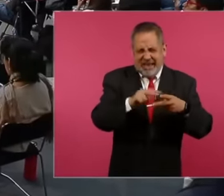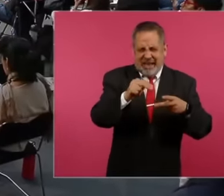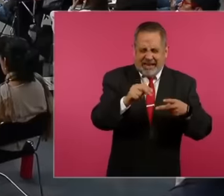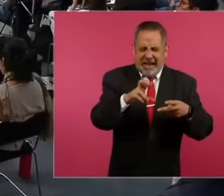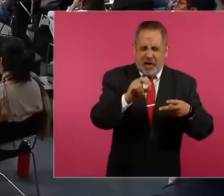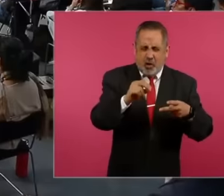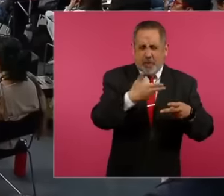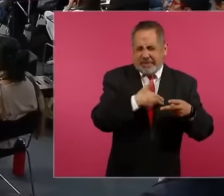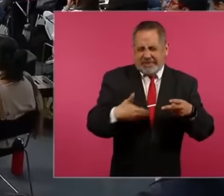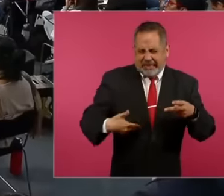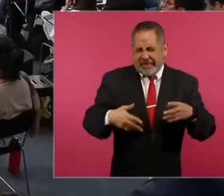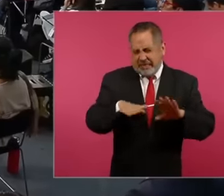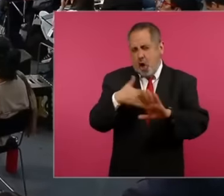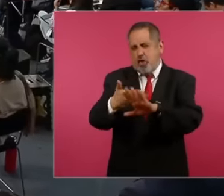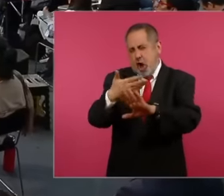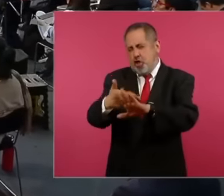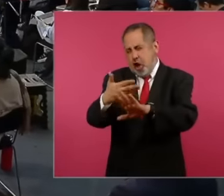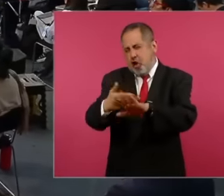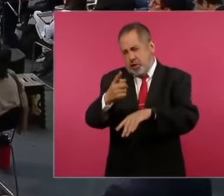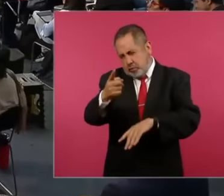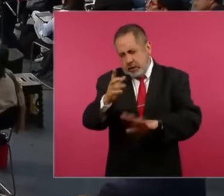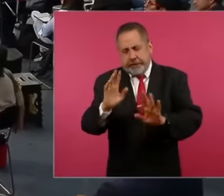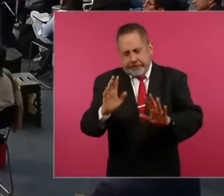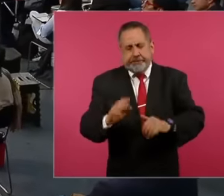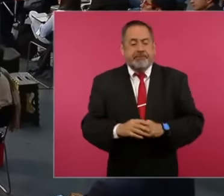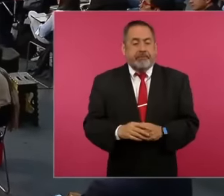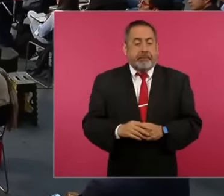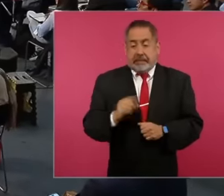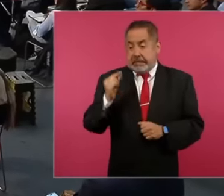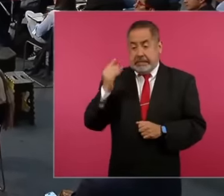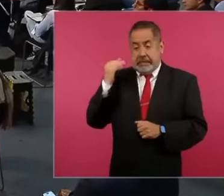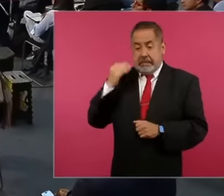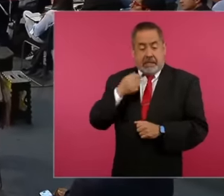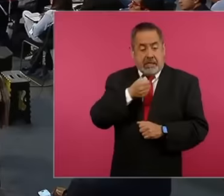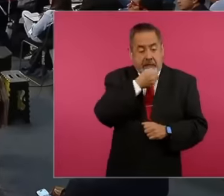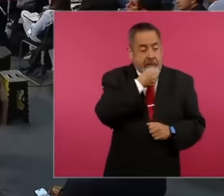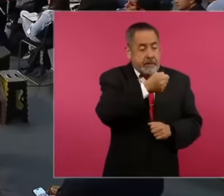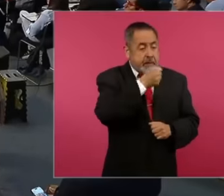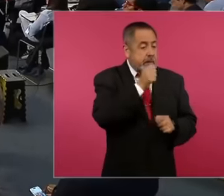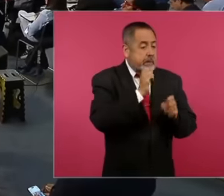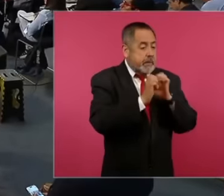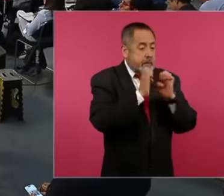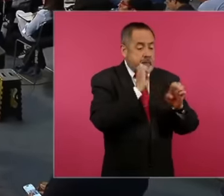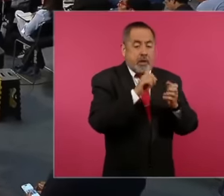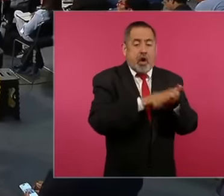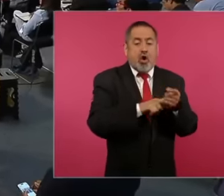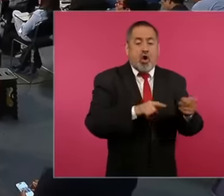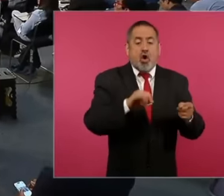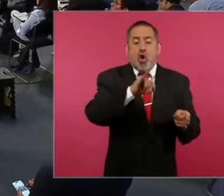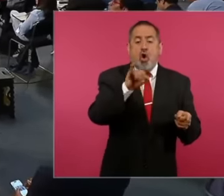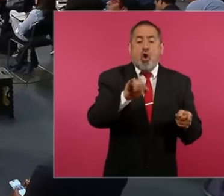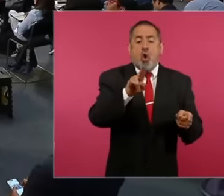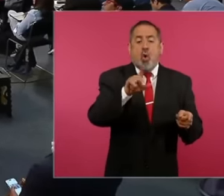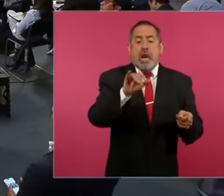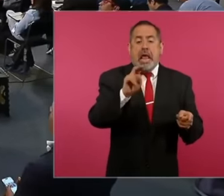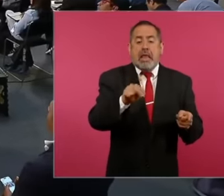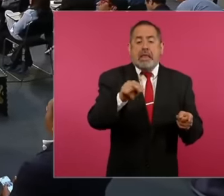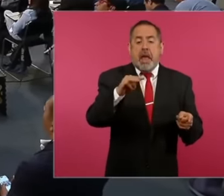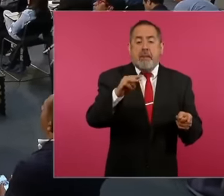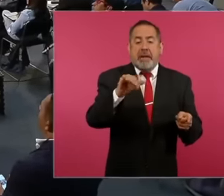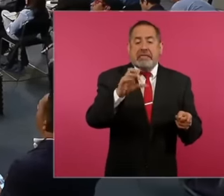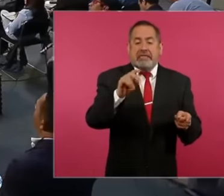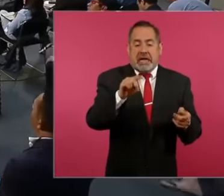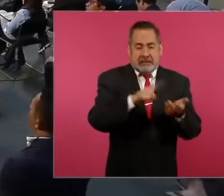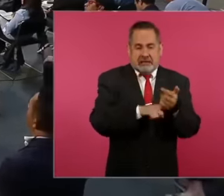todo esto, porque hace unos días entrevistaron a Julián Macías. Esto es un activista